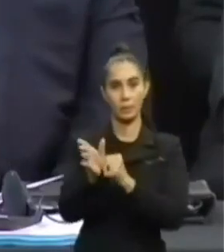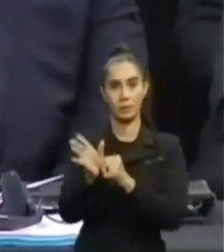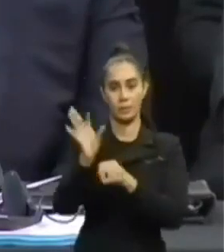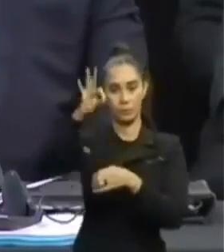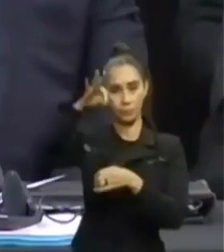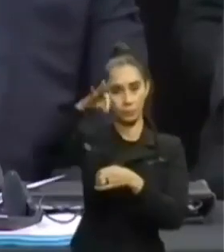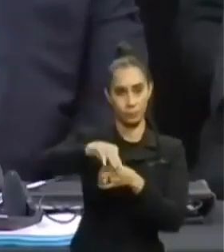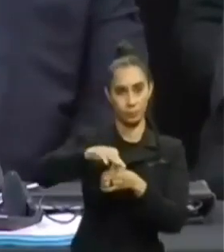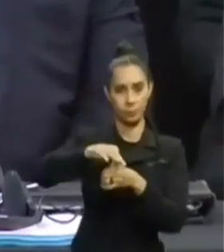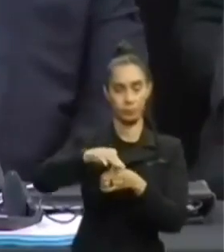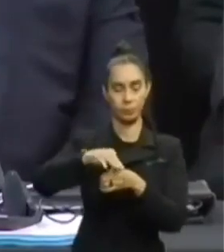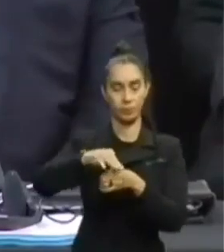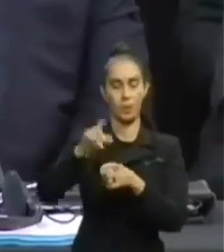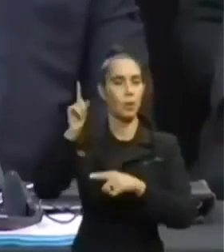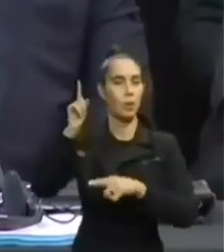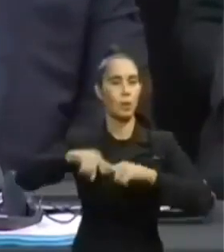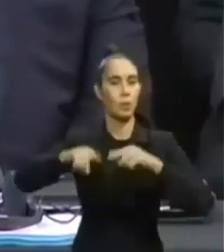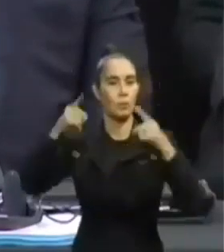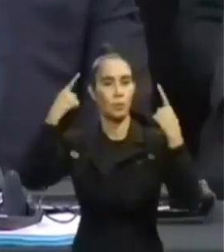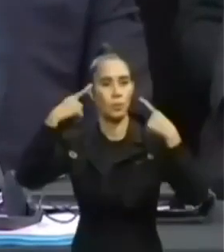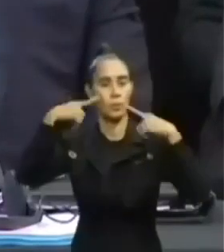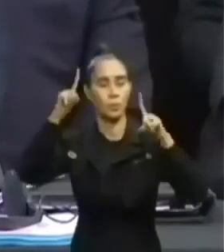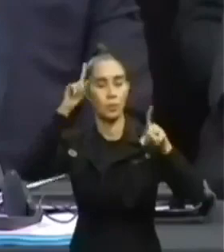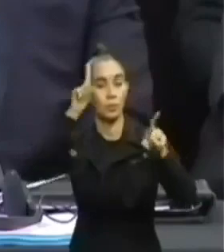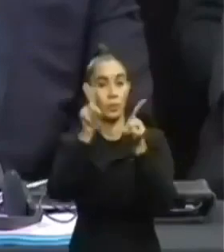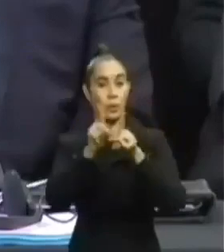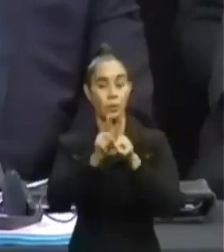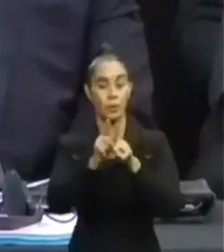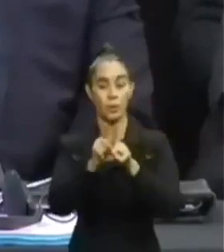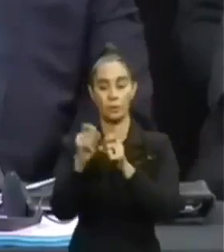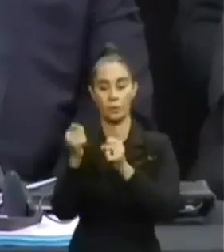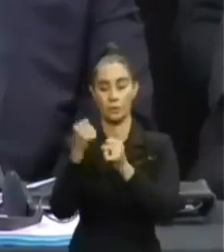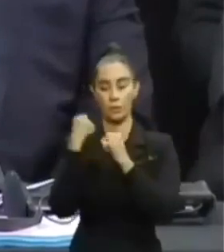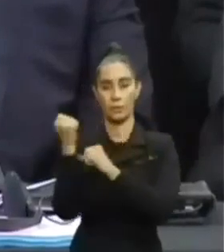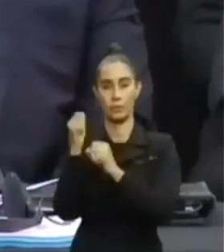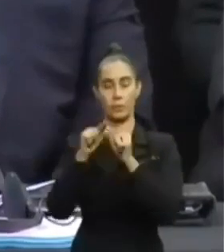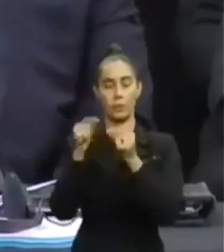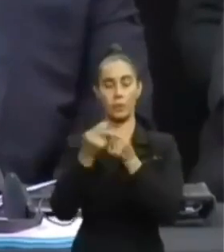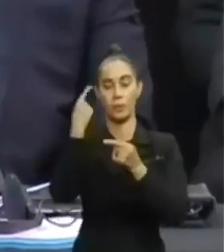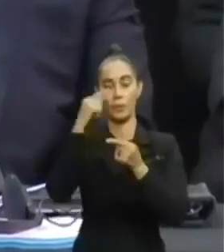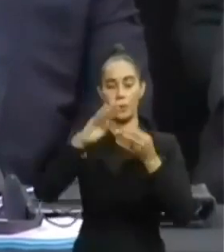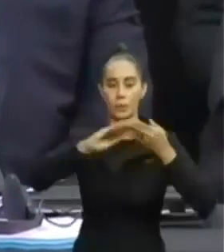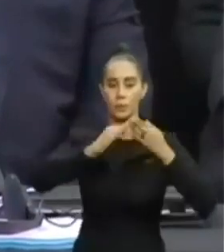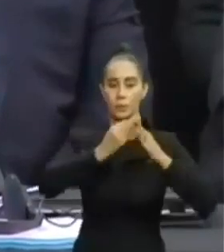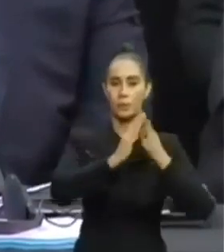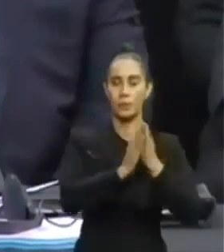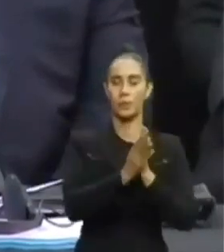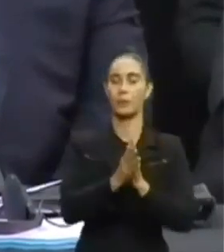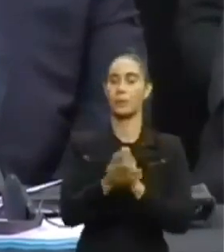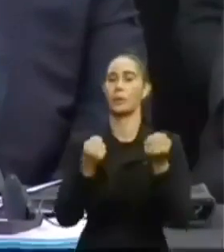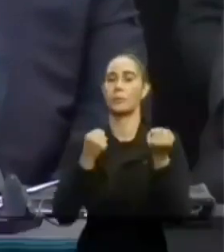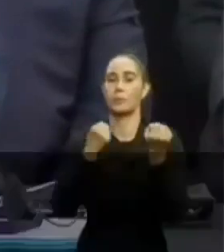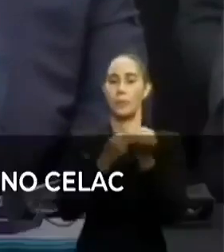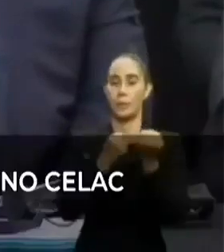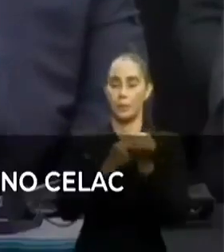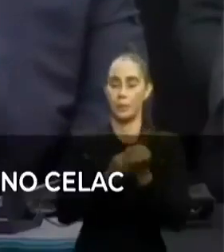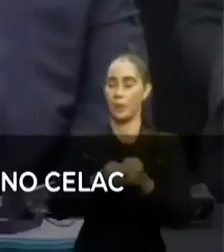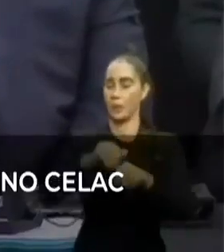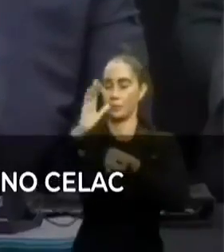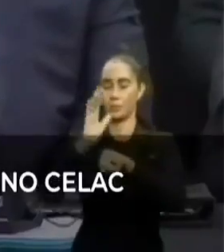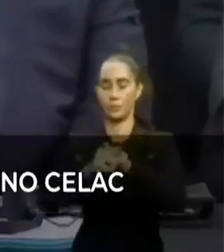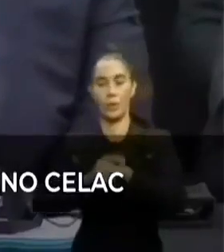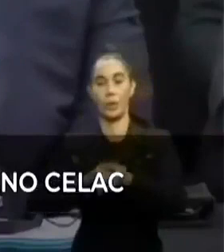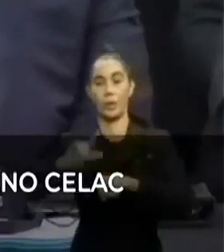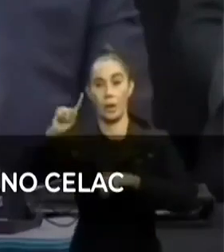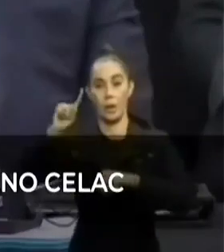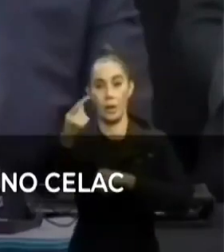logrado el acuerdo de todas las fuerzas políticas, esta comunidad debería de abogar para que se amplíe ese llamado, para que pueda ser el primer